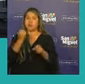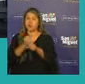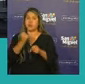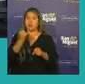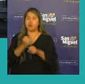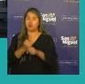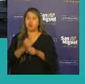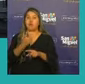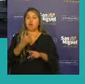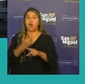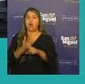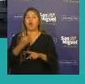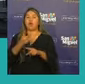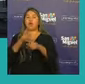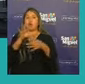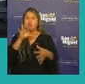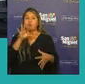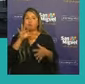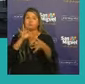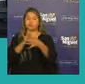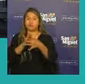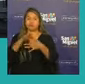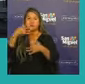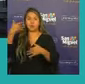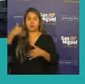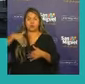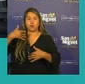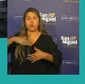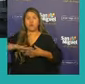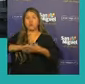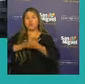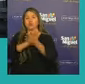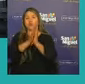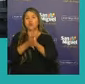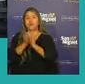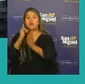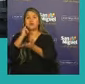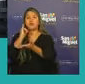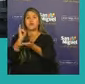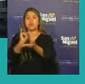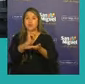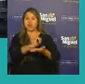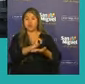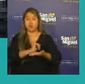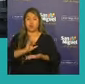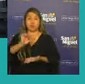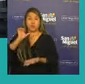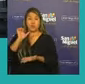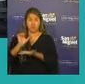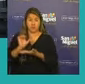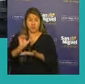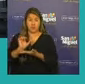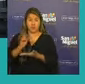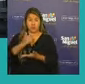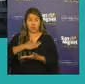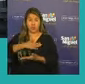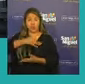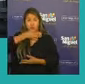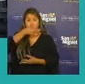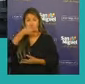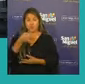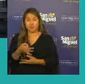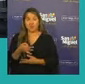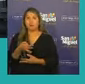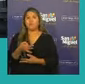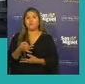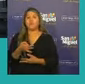articulación muy, muy potente entre todas las instituciones del Estado. Yo ahí quiero rescatar que si